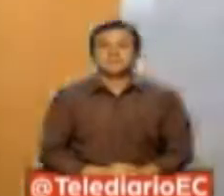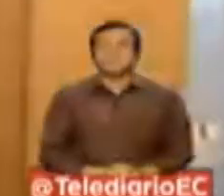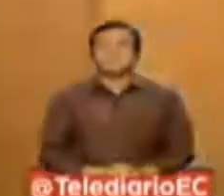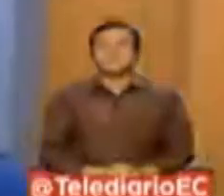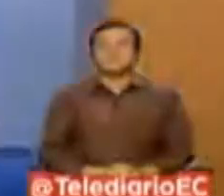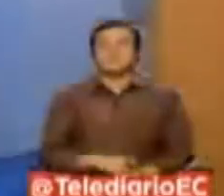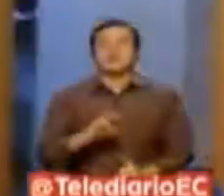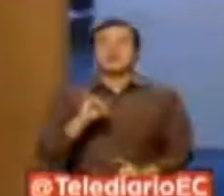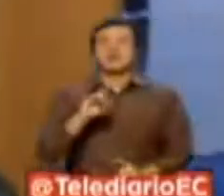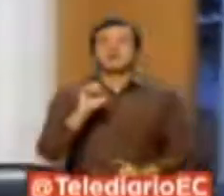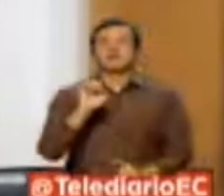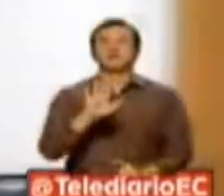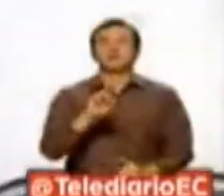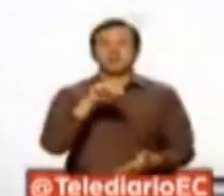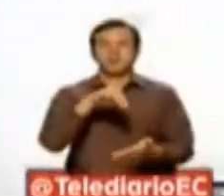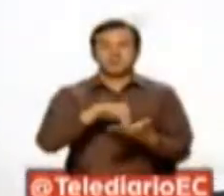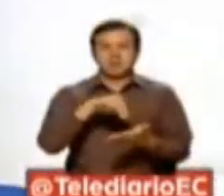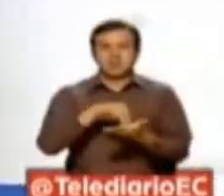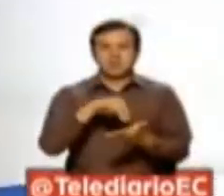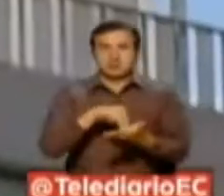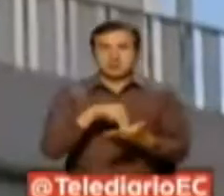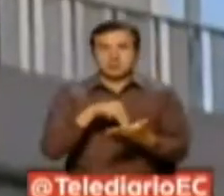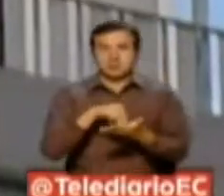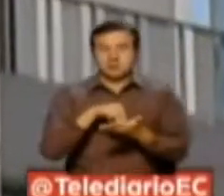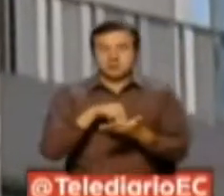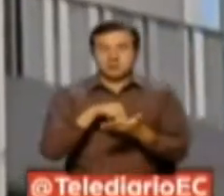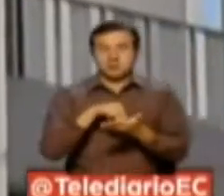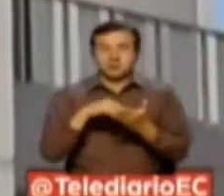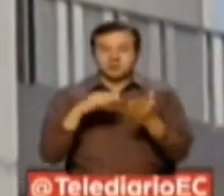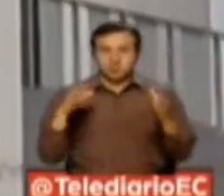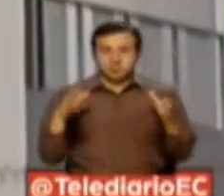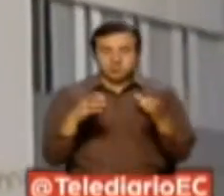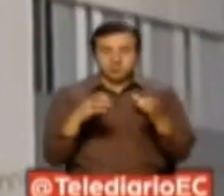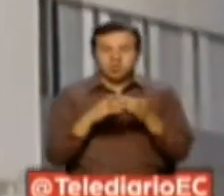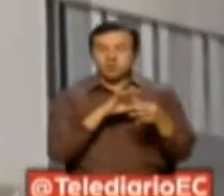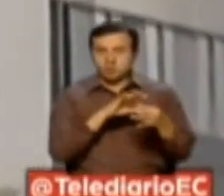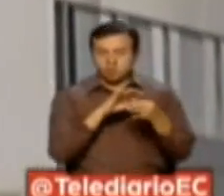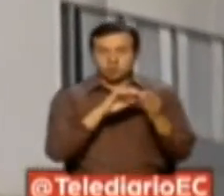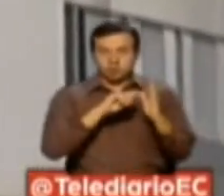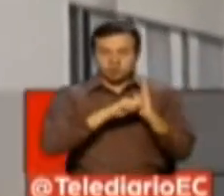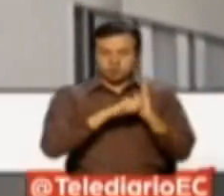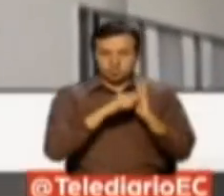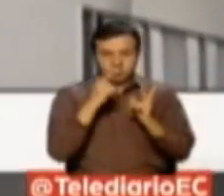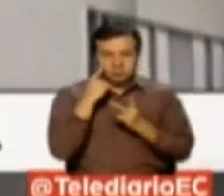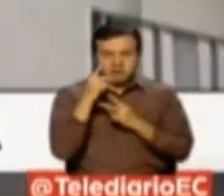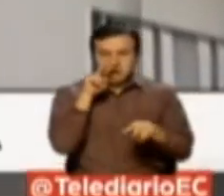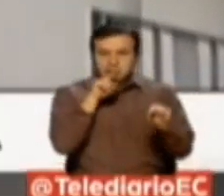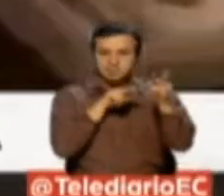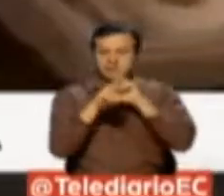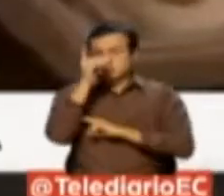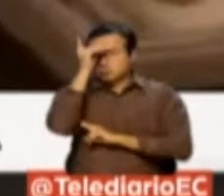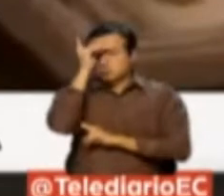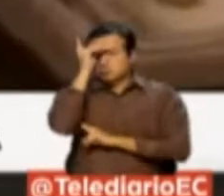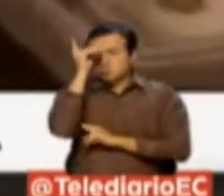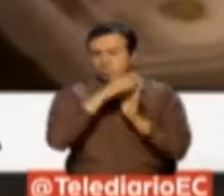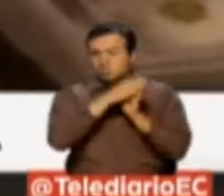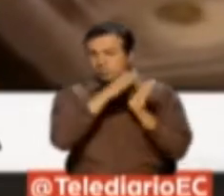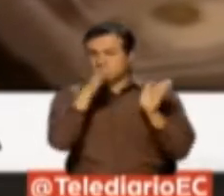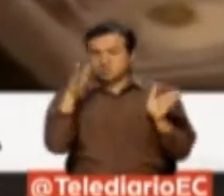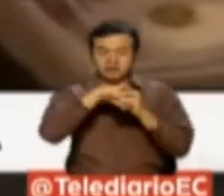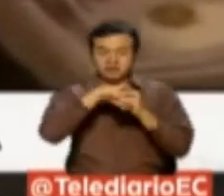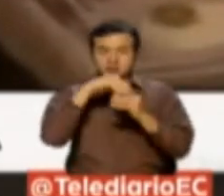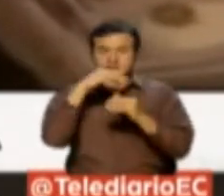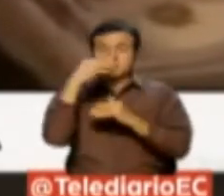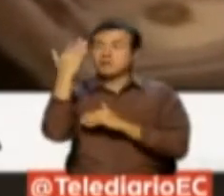ramiro crespo es integrante de la veeduría ciudadana que acompaña el trabajo de contraloría en el examen especial que ejecuta al manejo de la deuda